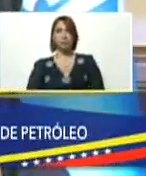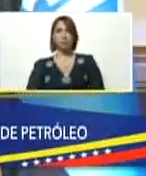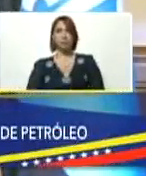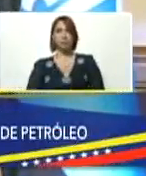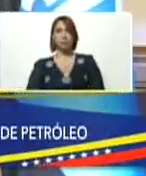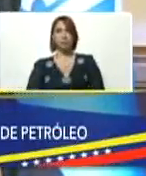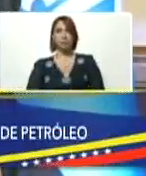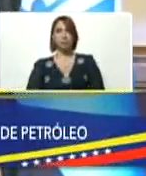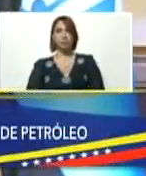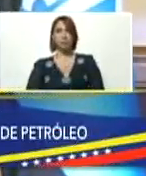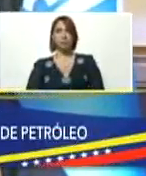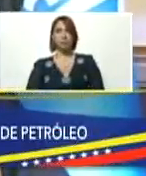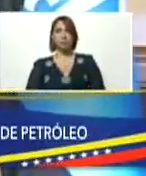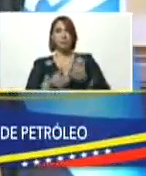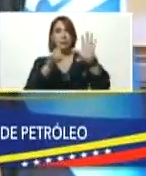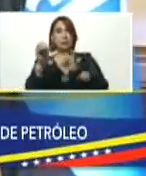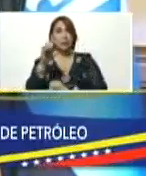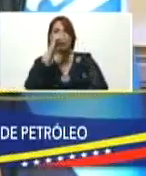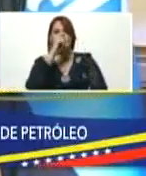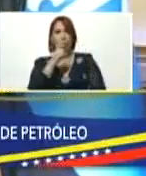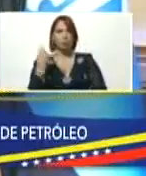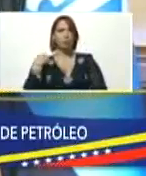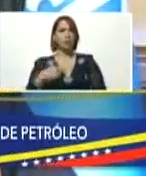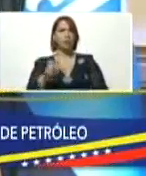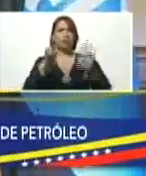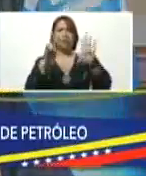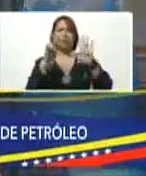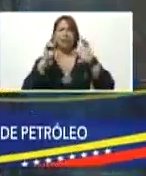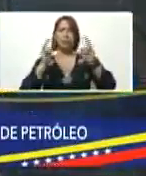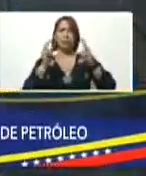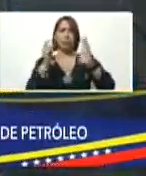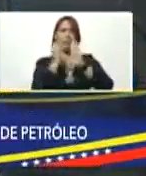Y en 60 años ha tenido 7 momentos.